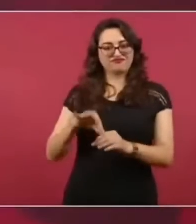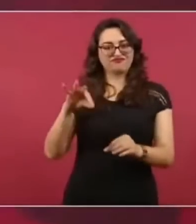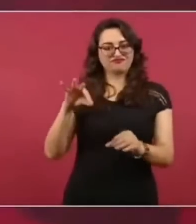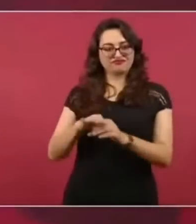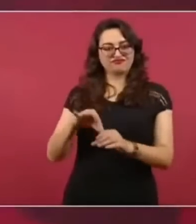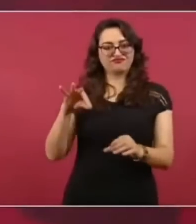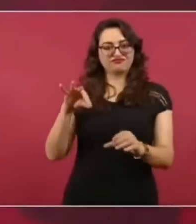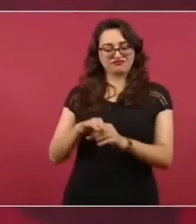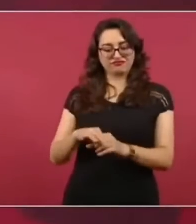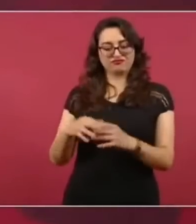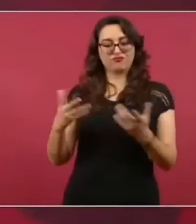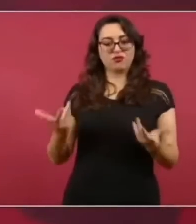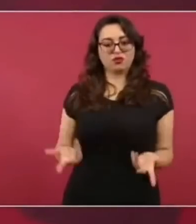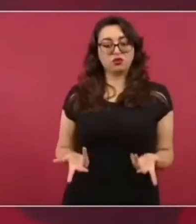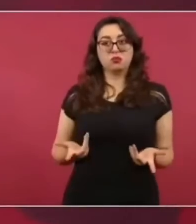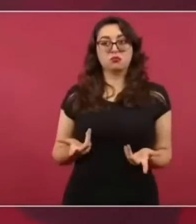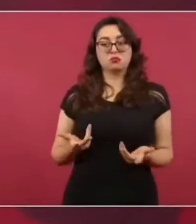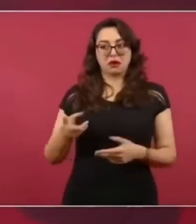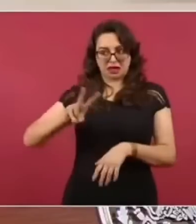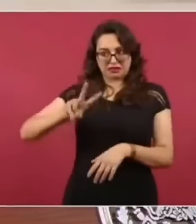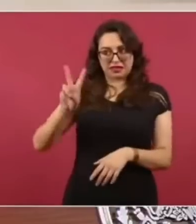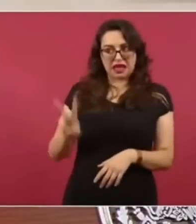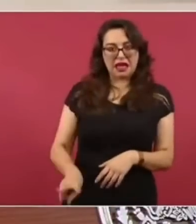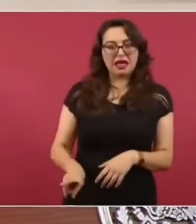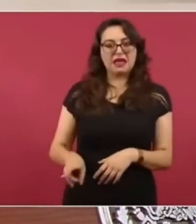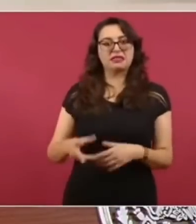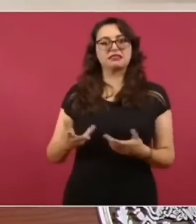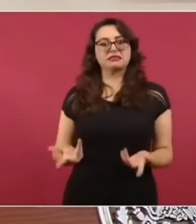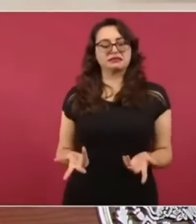tenga también